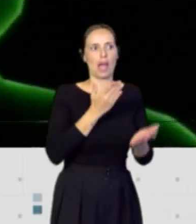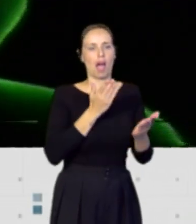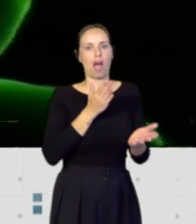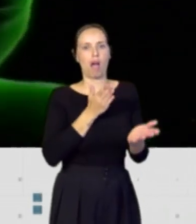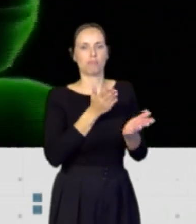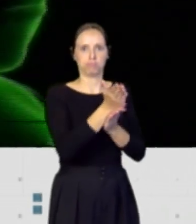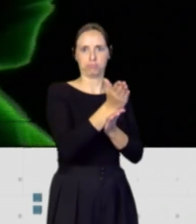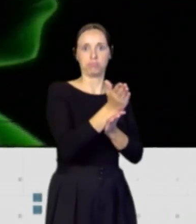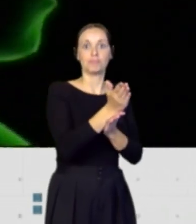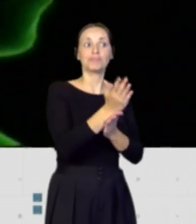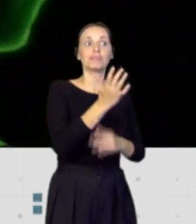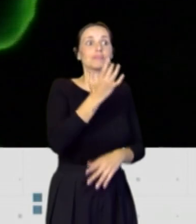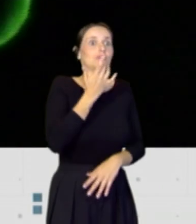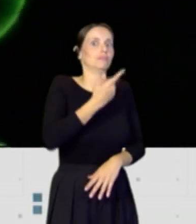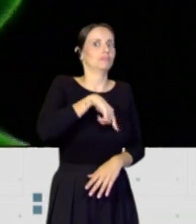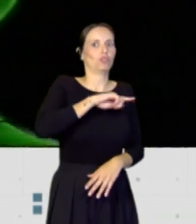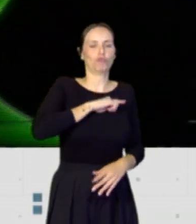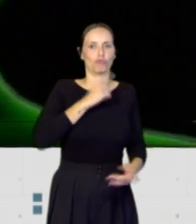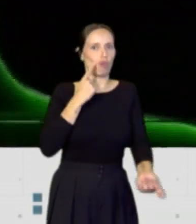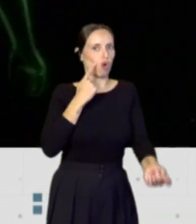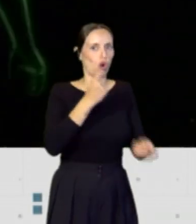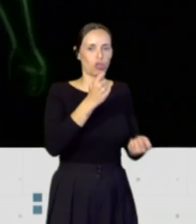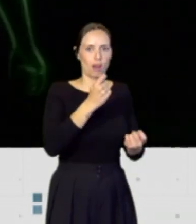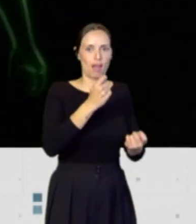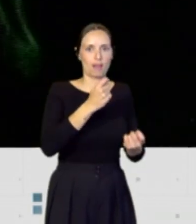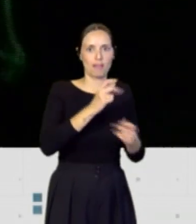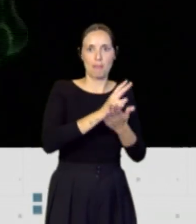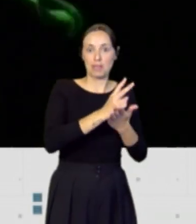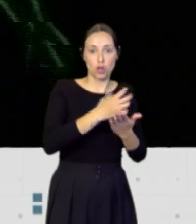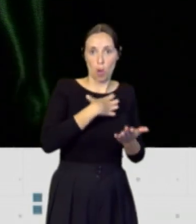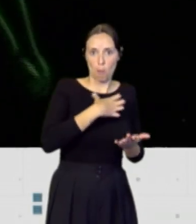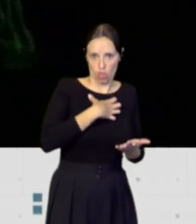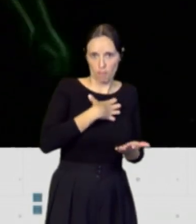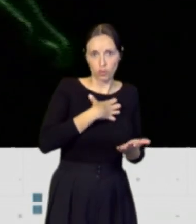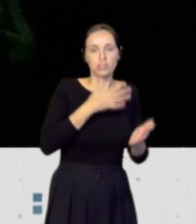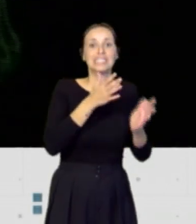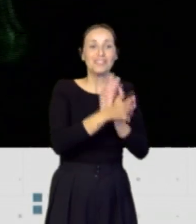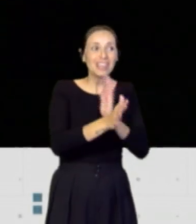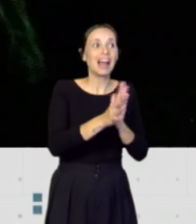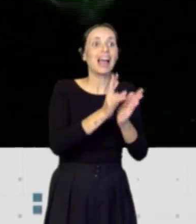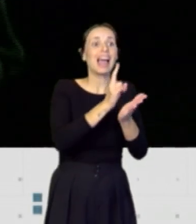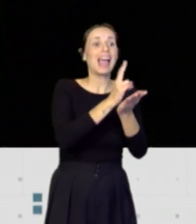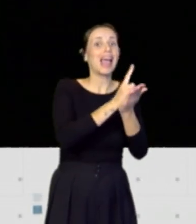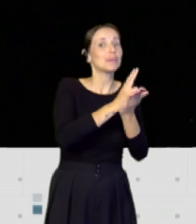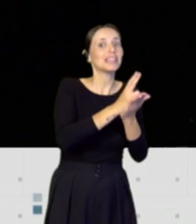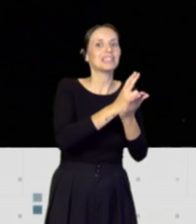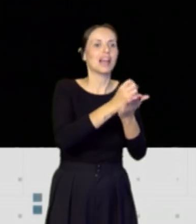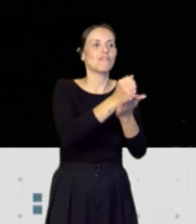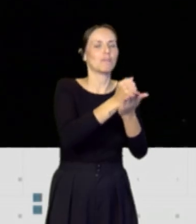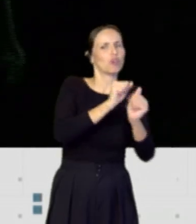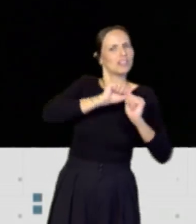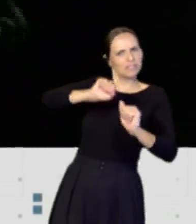ve que no somos capaces de manejar la epilepsia, y entramos ya en el concepto de epilepsia fármaco-resistente